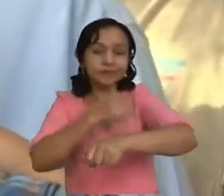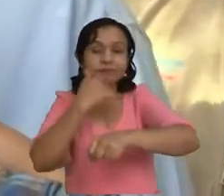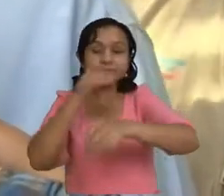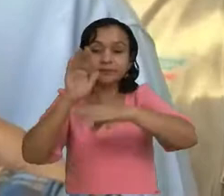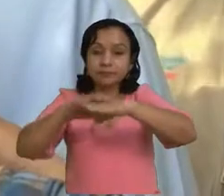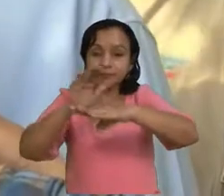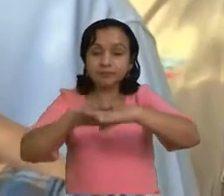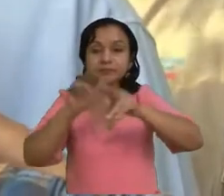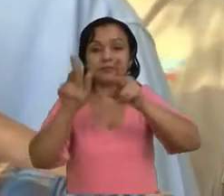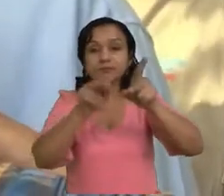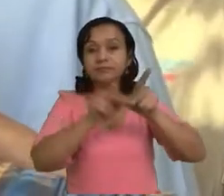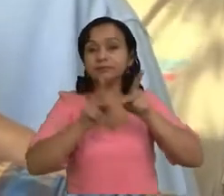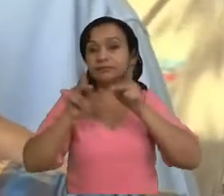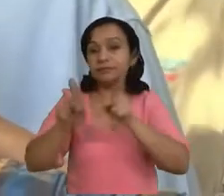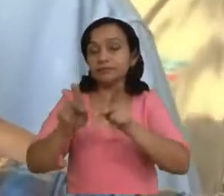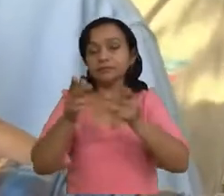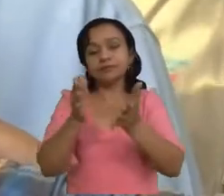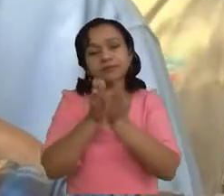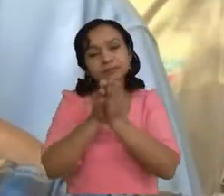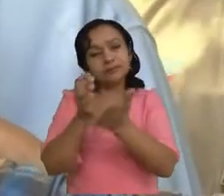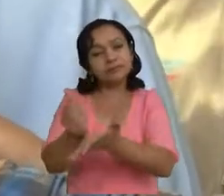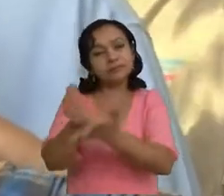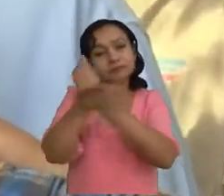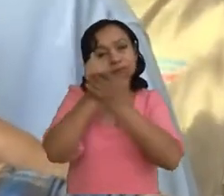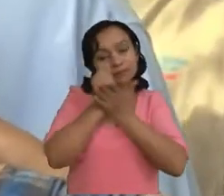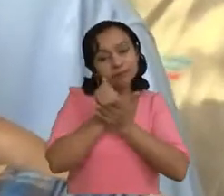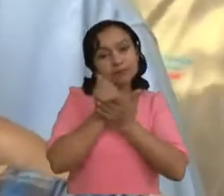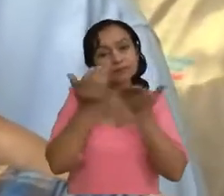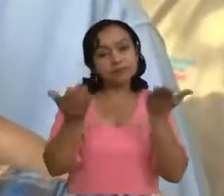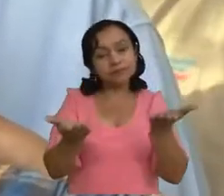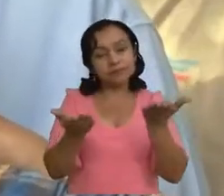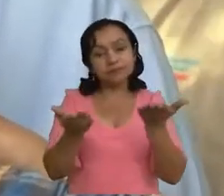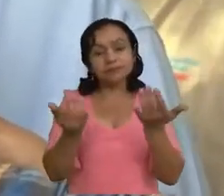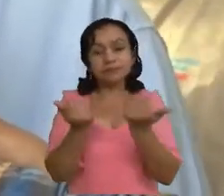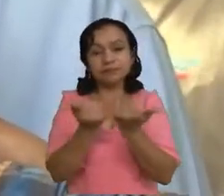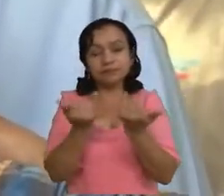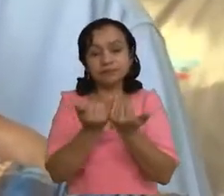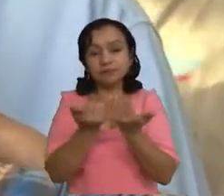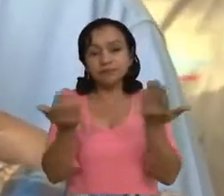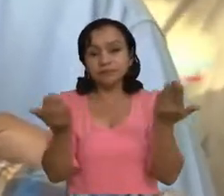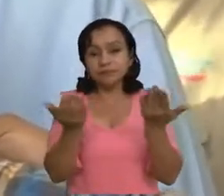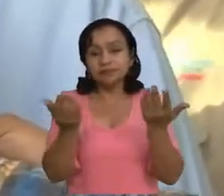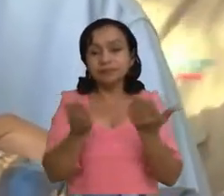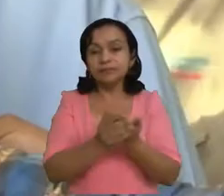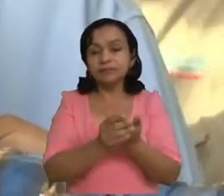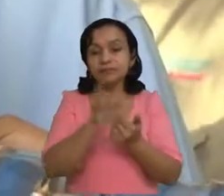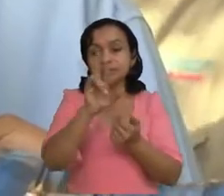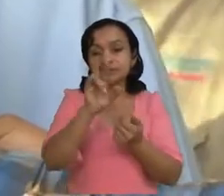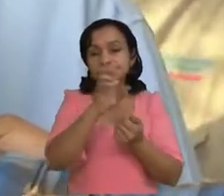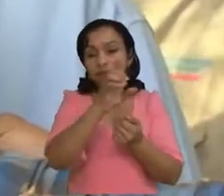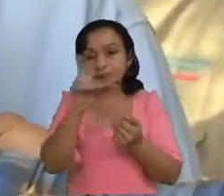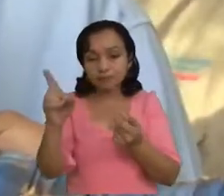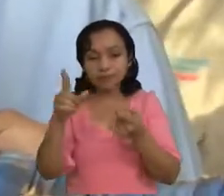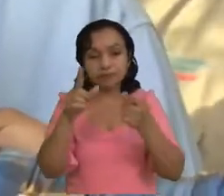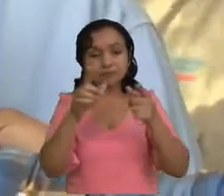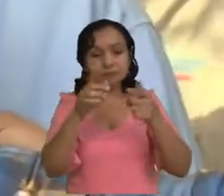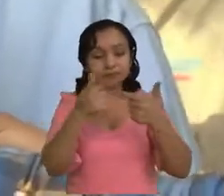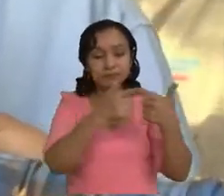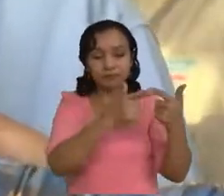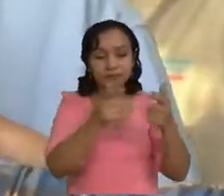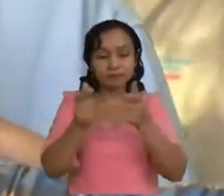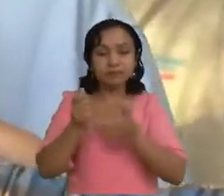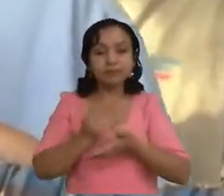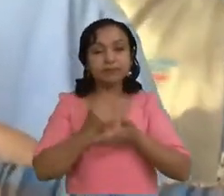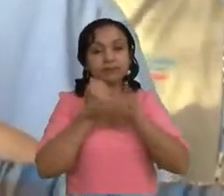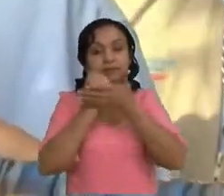nuestra población que colabore con nosotros, que nos ayude en esa parte, aparte que la red comunitaria, los sectores nos están ayudando, pero